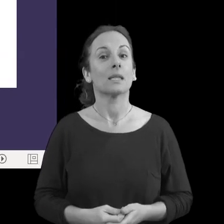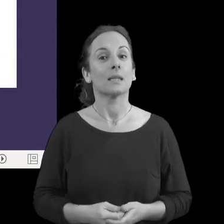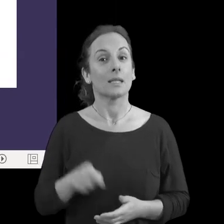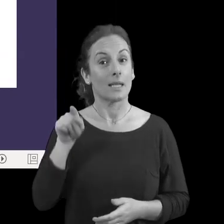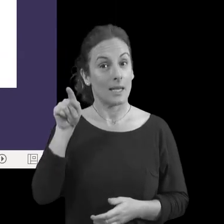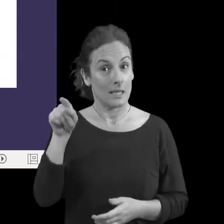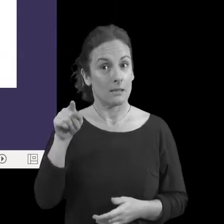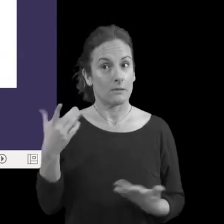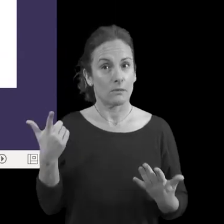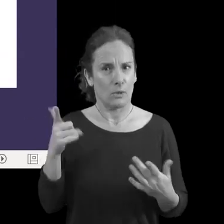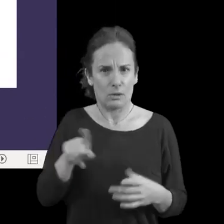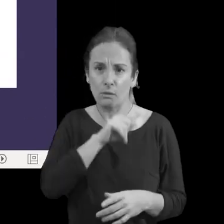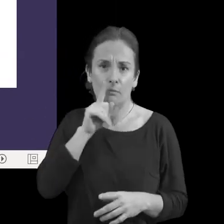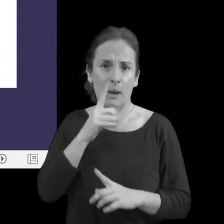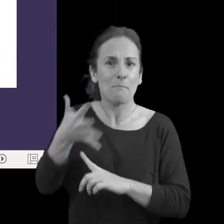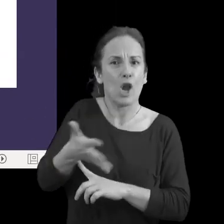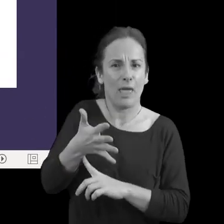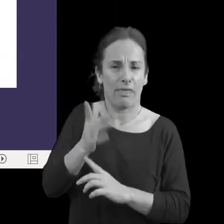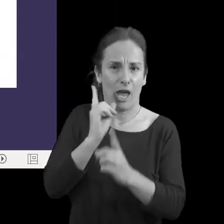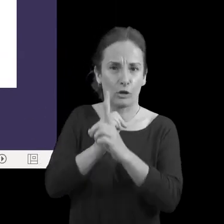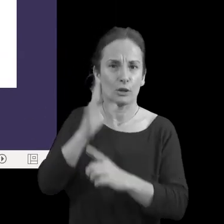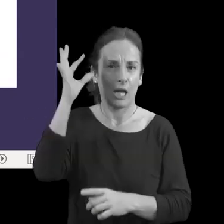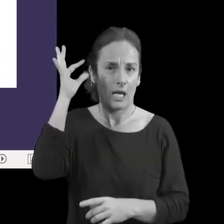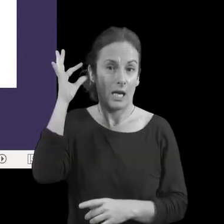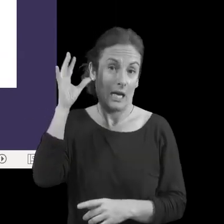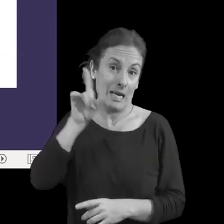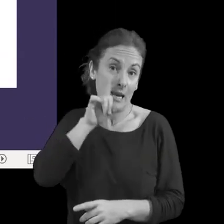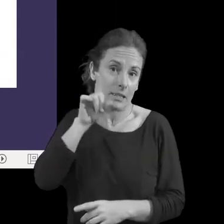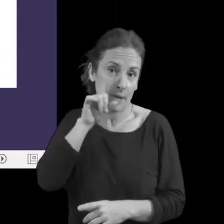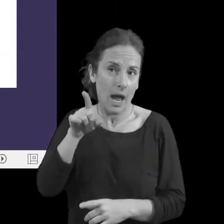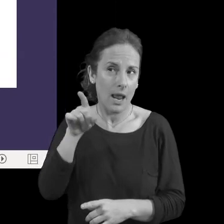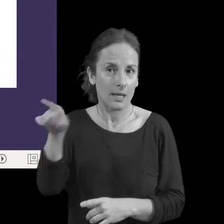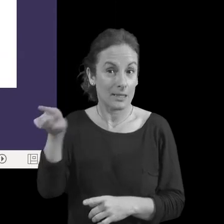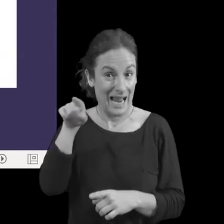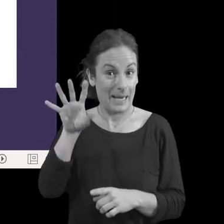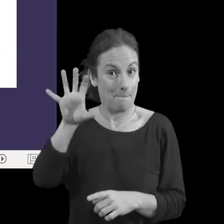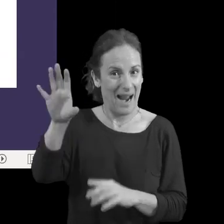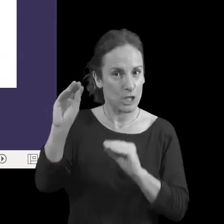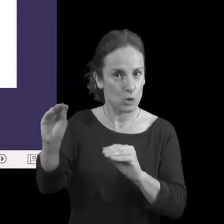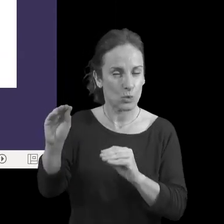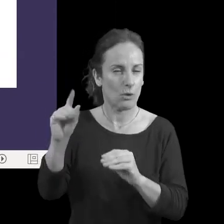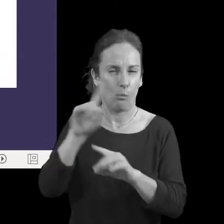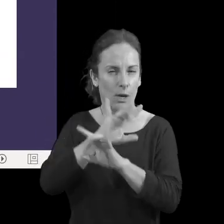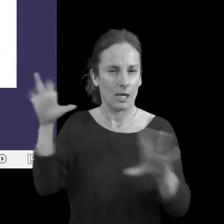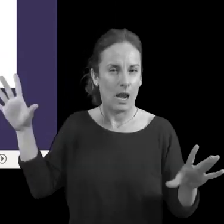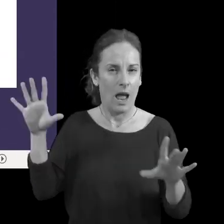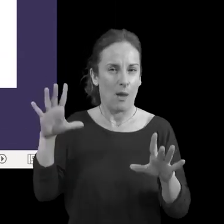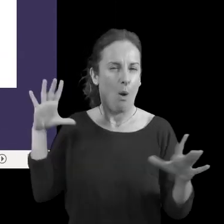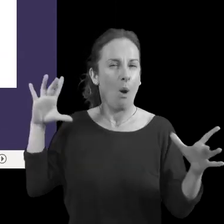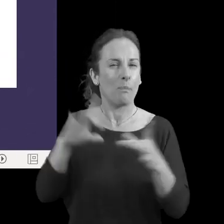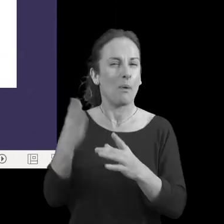que explica las violencias contra las lesbianas tiene que ver precisamente con el pasado colonial español, ¿no? En Guinea tienen una